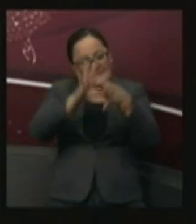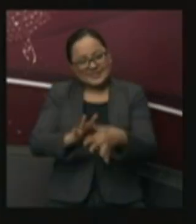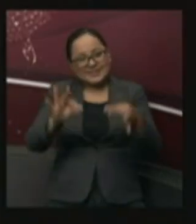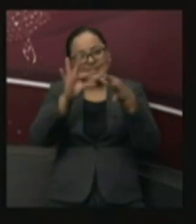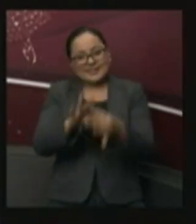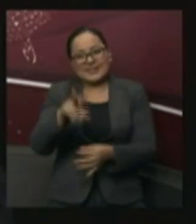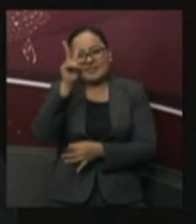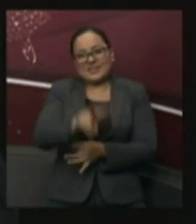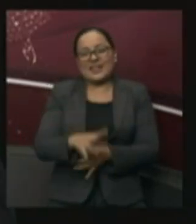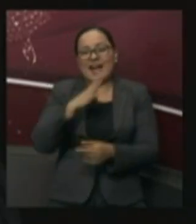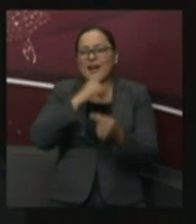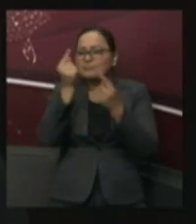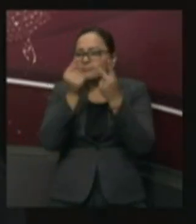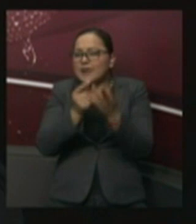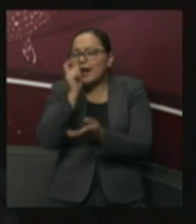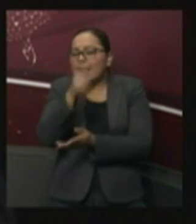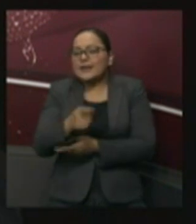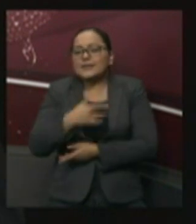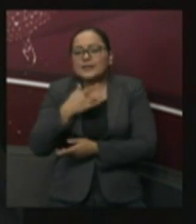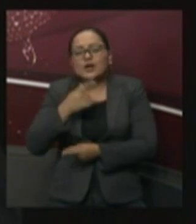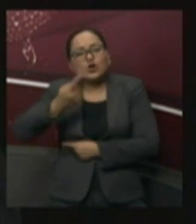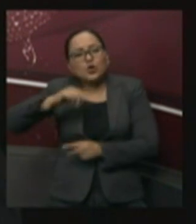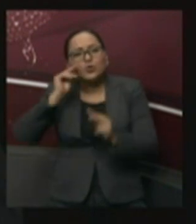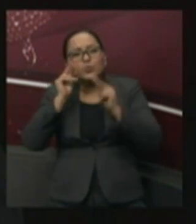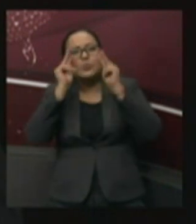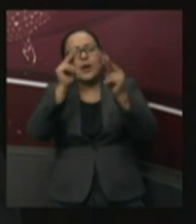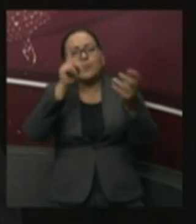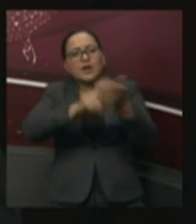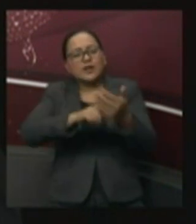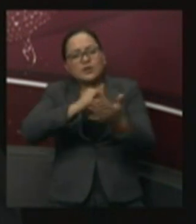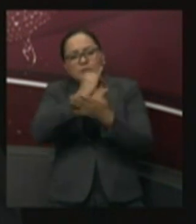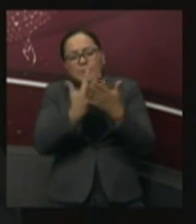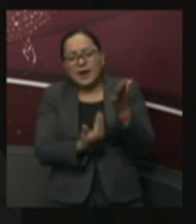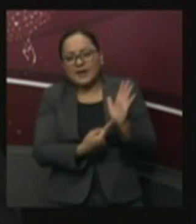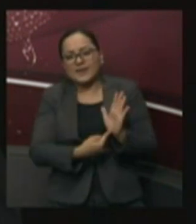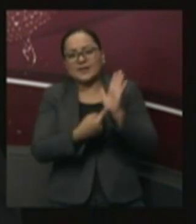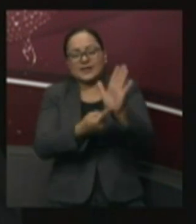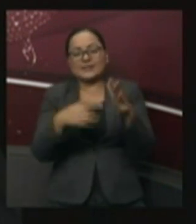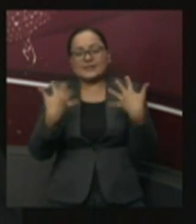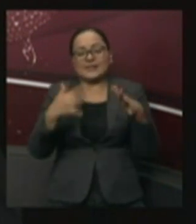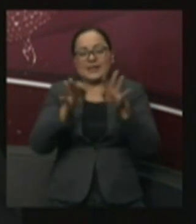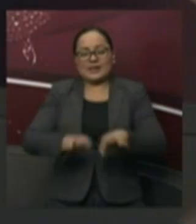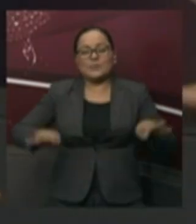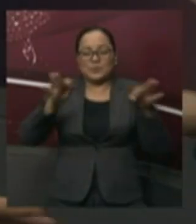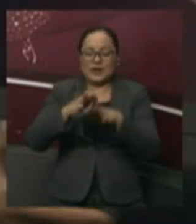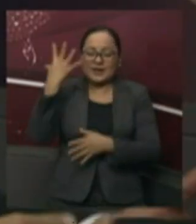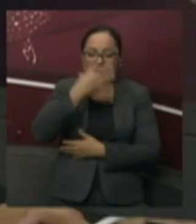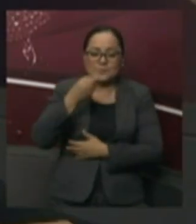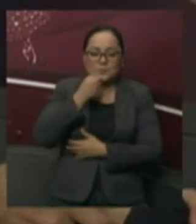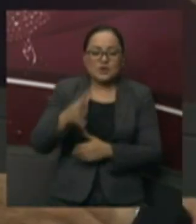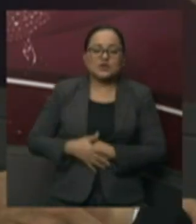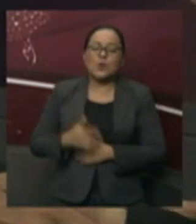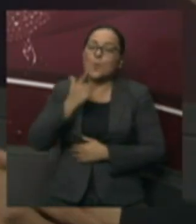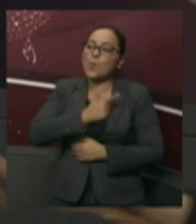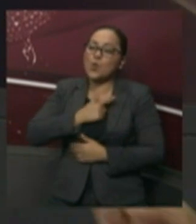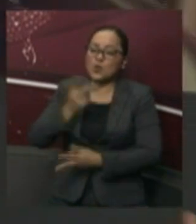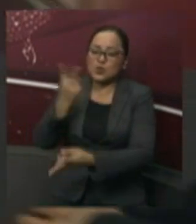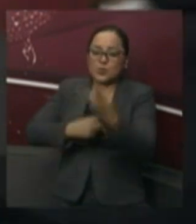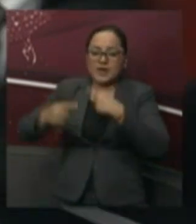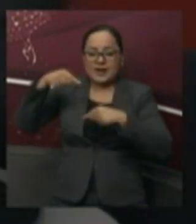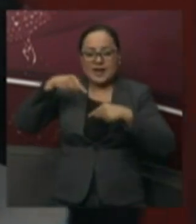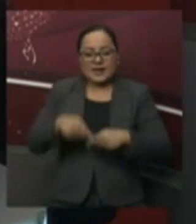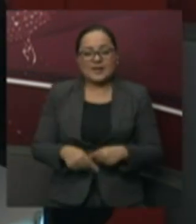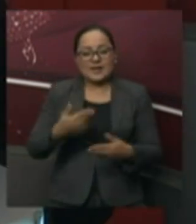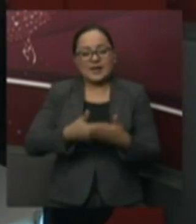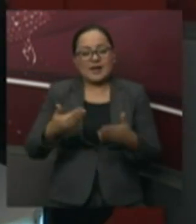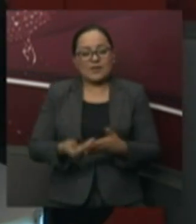una arqueología del sentido de lo que podemos ver en estos espacios extraordinarios. Otto, muchas gracias, un gusto Encantado, tenerte aquí Lakshmana. en el estudio. Vamos a